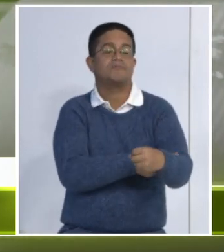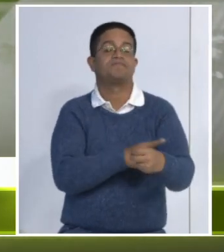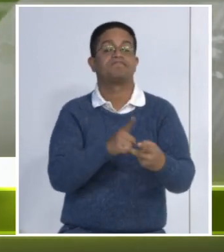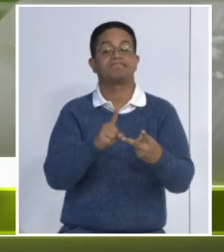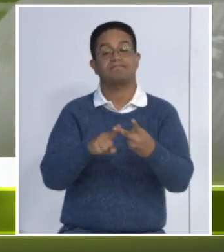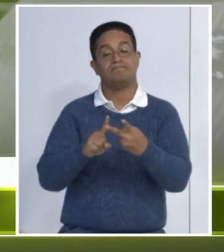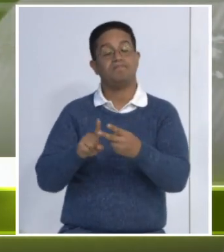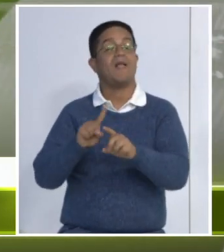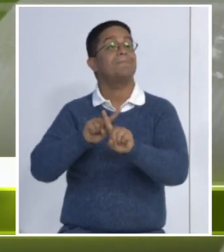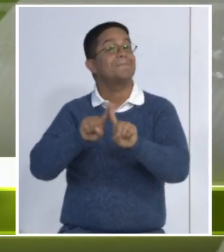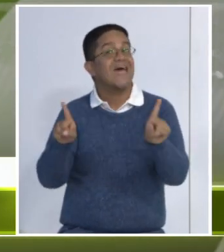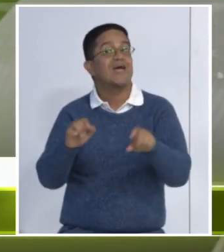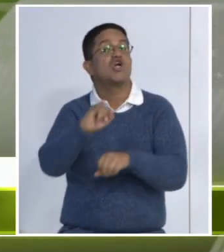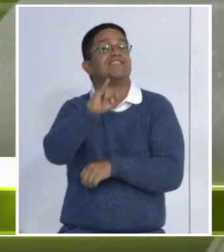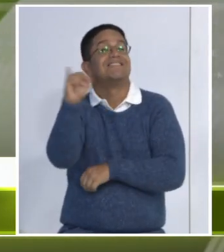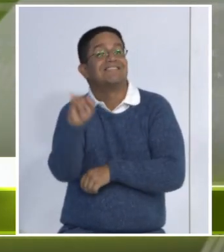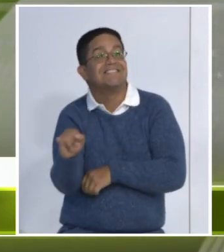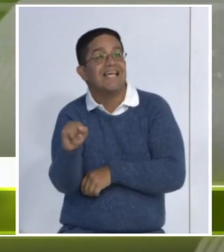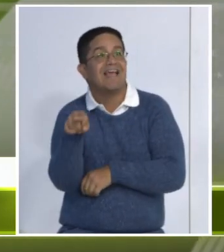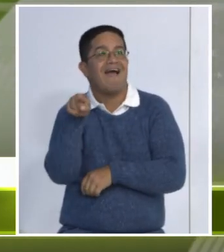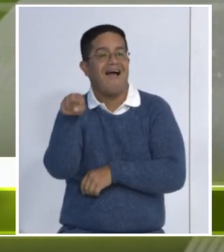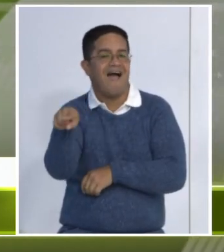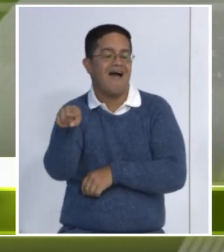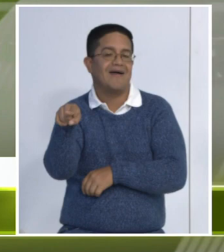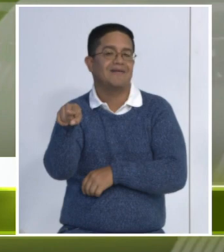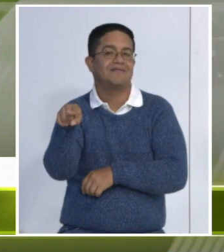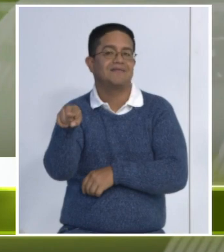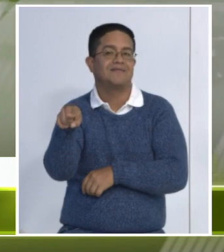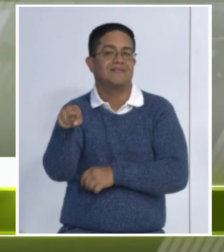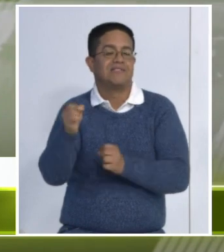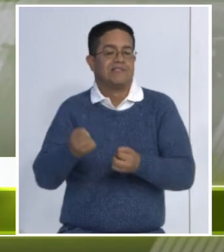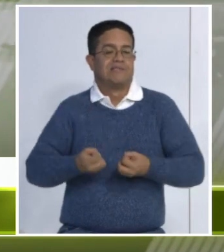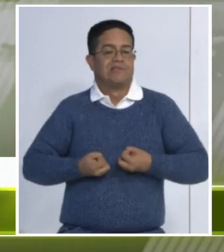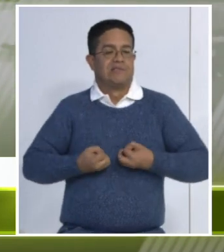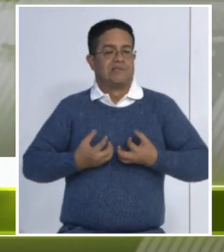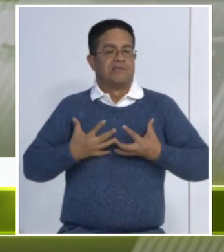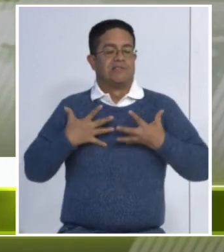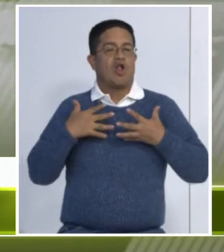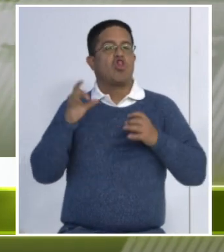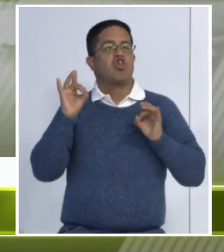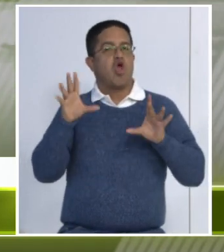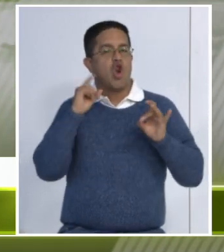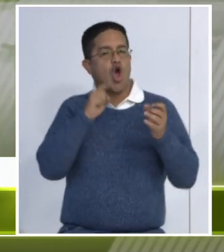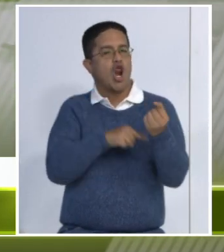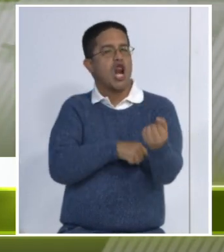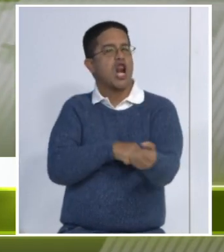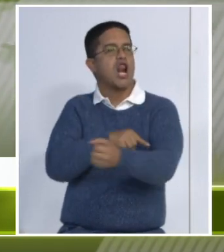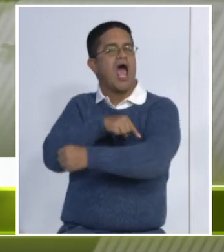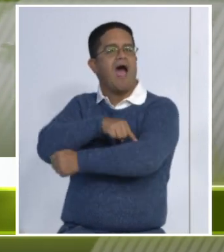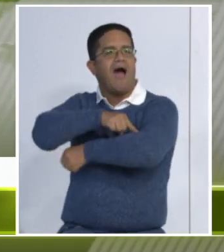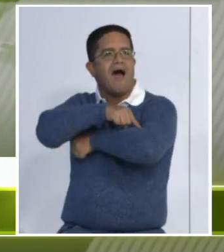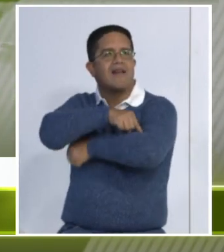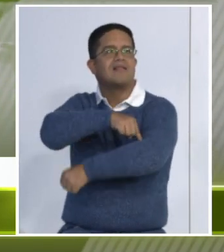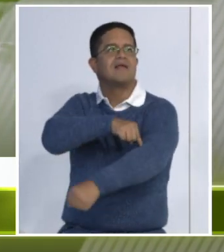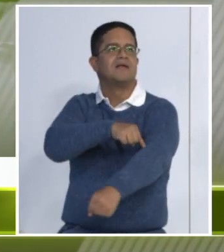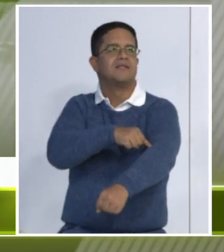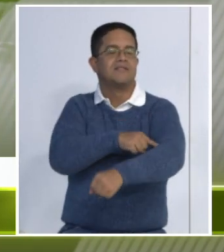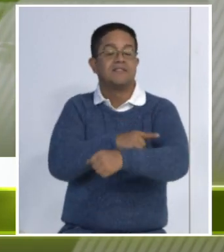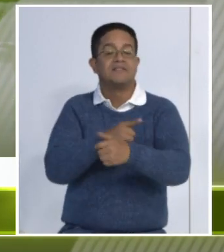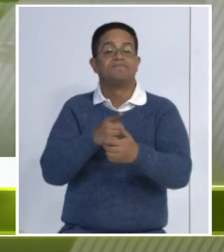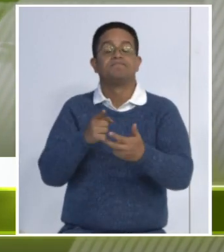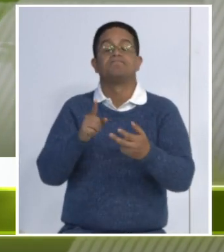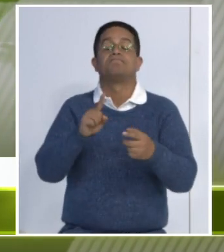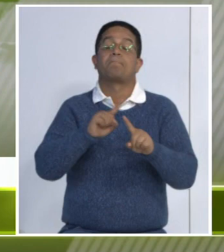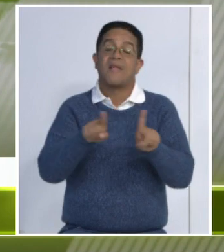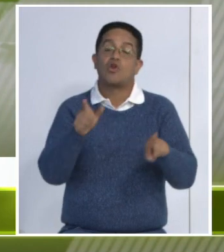de las características diferenciales es que produce mucho dolor articular. O sea, el paciente con chikungunya va a